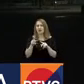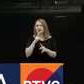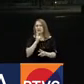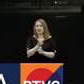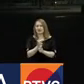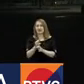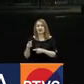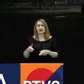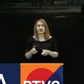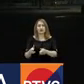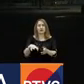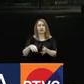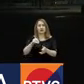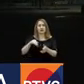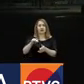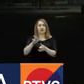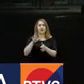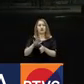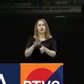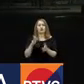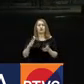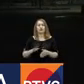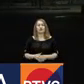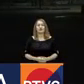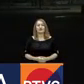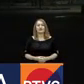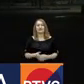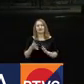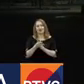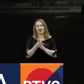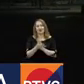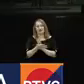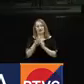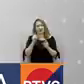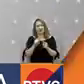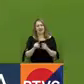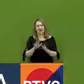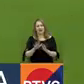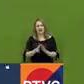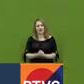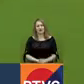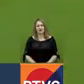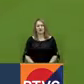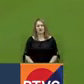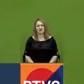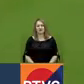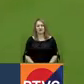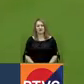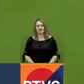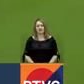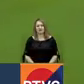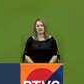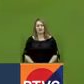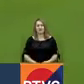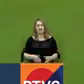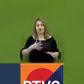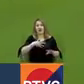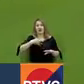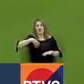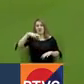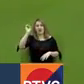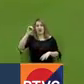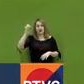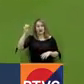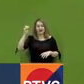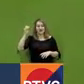el río magdalena en su paso por este territorio información en directo en minutos y los campeones de la eurocopa no